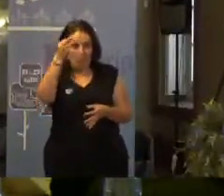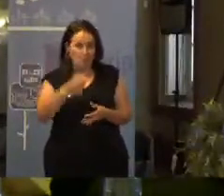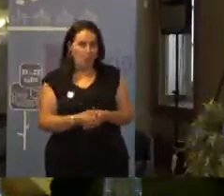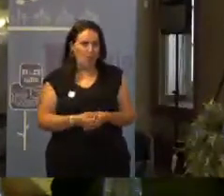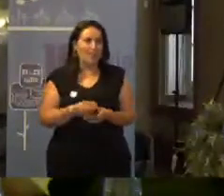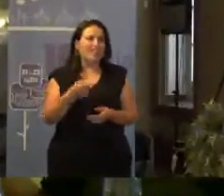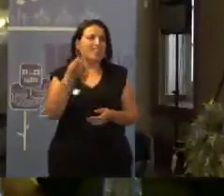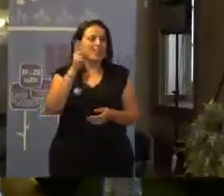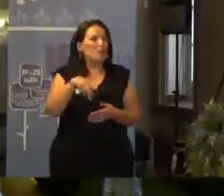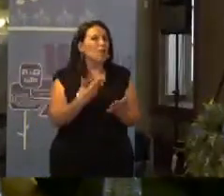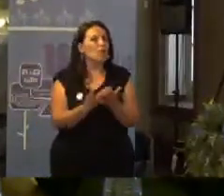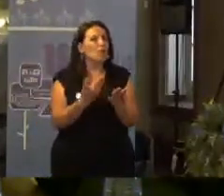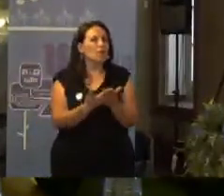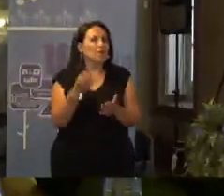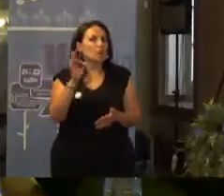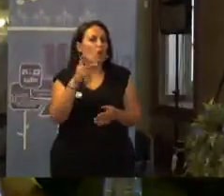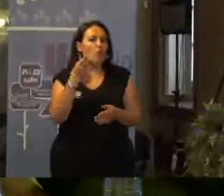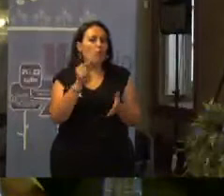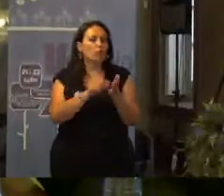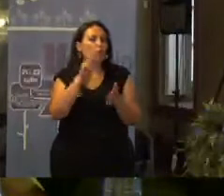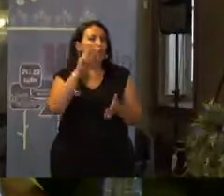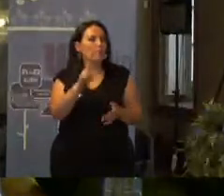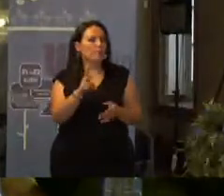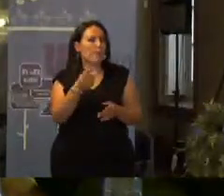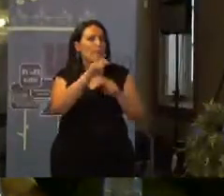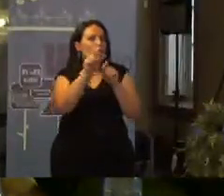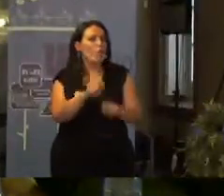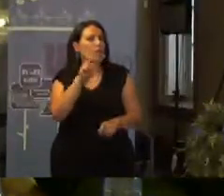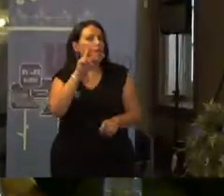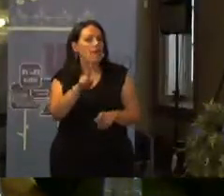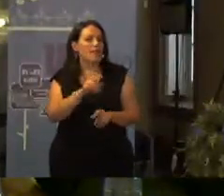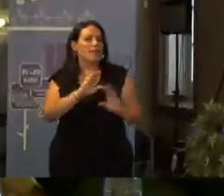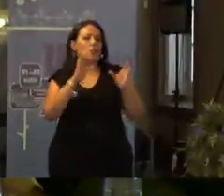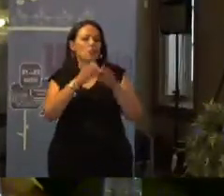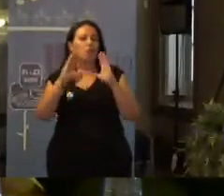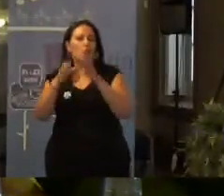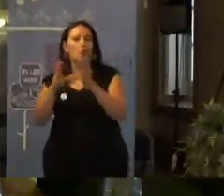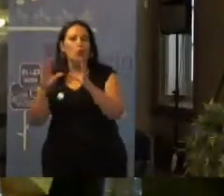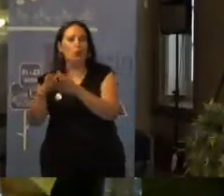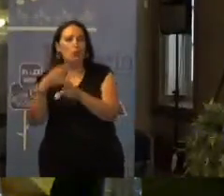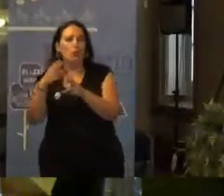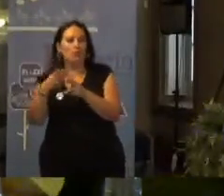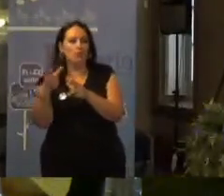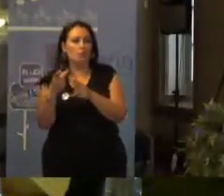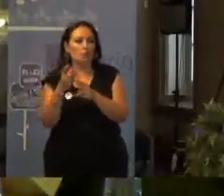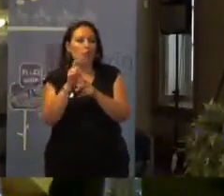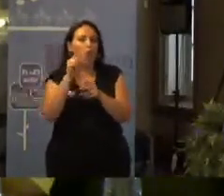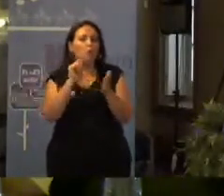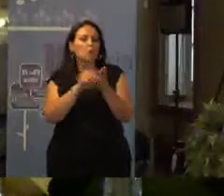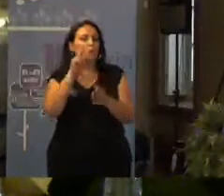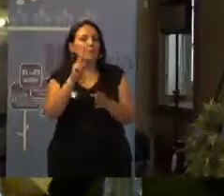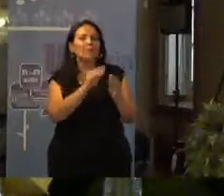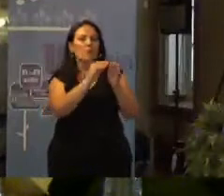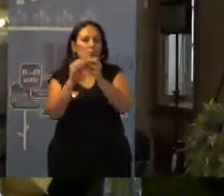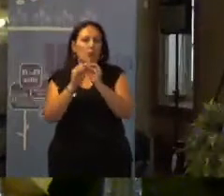as propostas ou que a maneira de ver as cousas das diferentes organizacións políticas sexa a mesma. Non digo que non